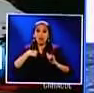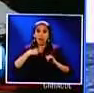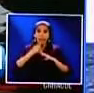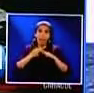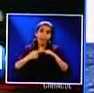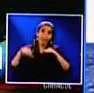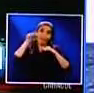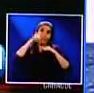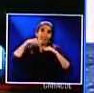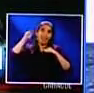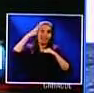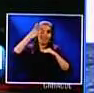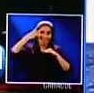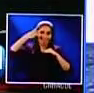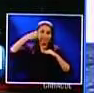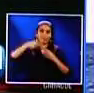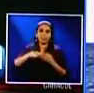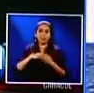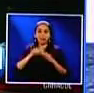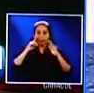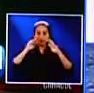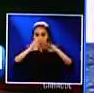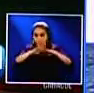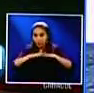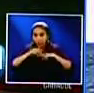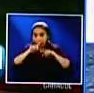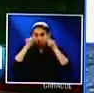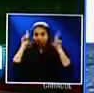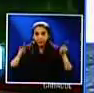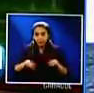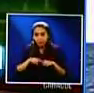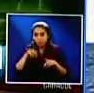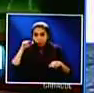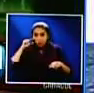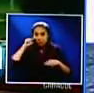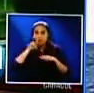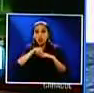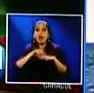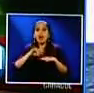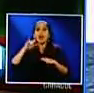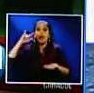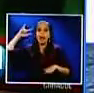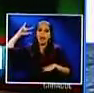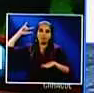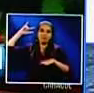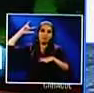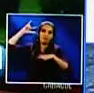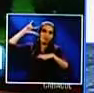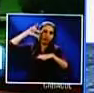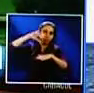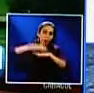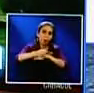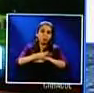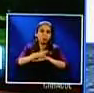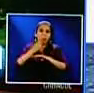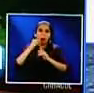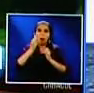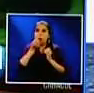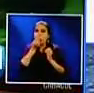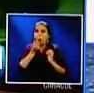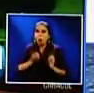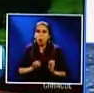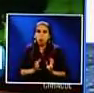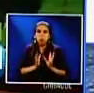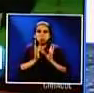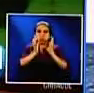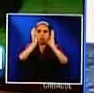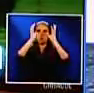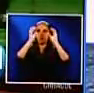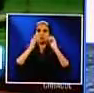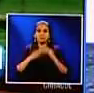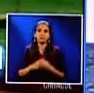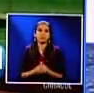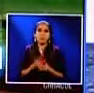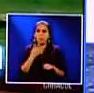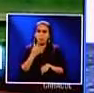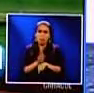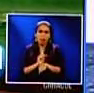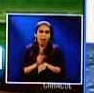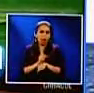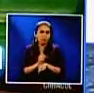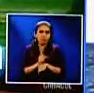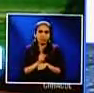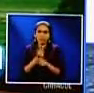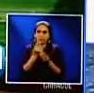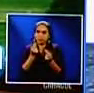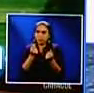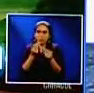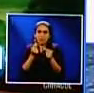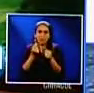piso, abrió la ventana y él vio cuando el avión aterrizó, pero quedó envuelto en humo, en llamas. Muy rápido todo, claro. Eso fue